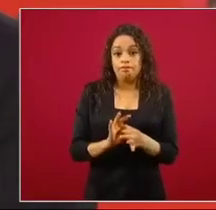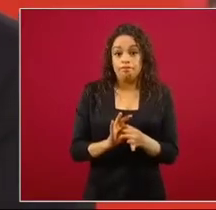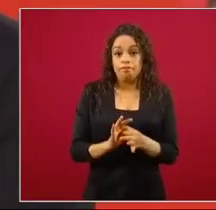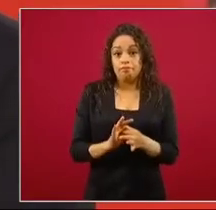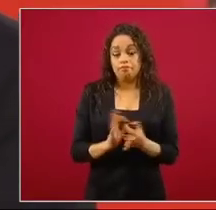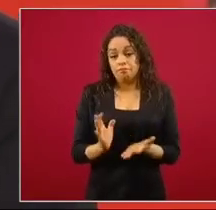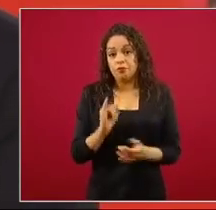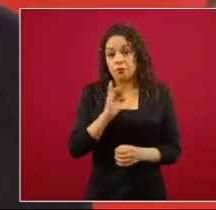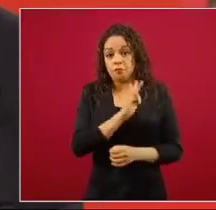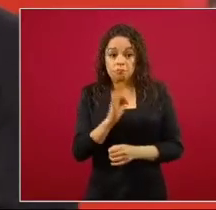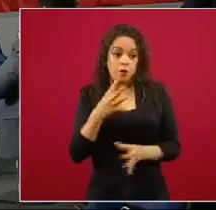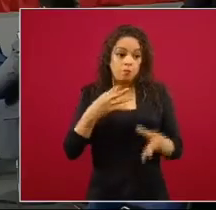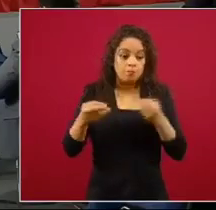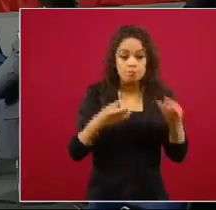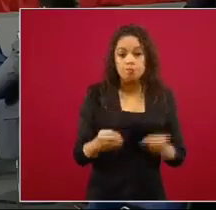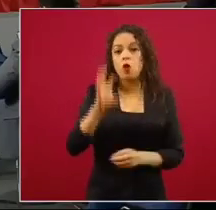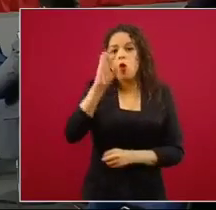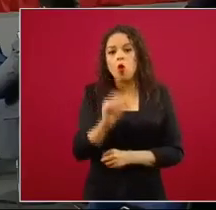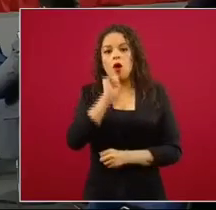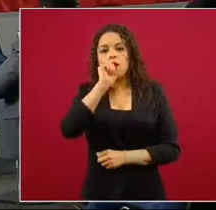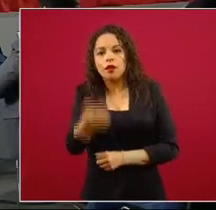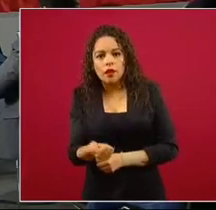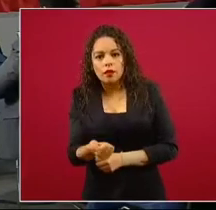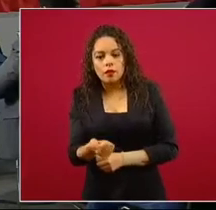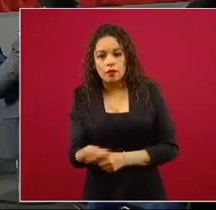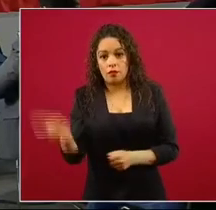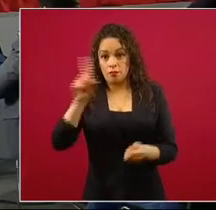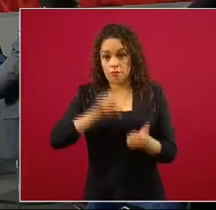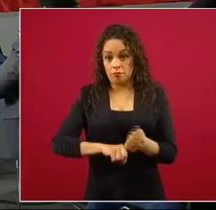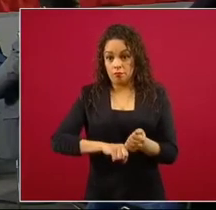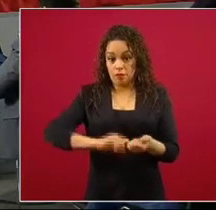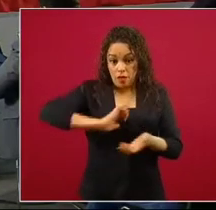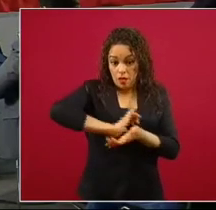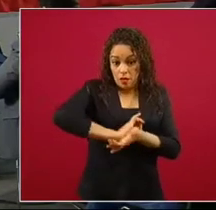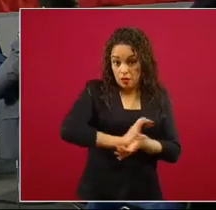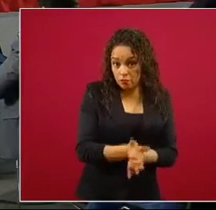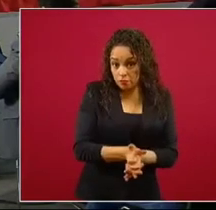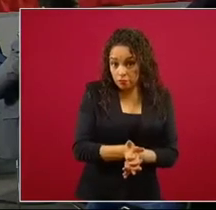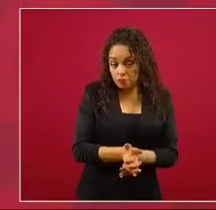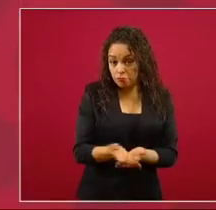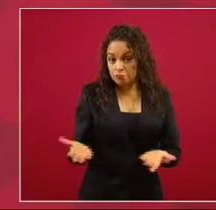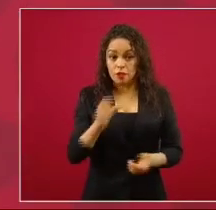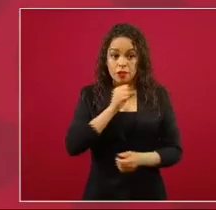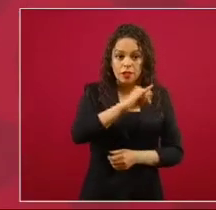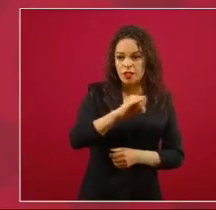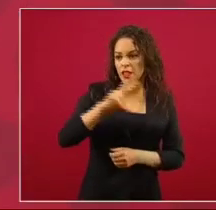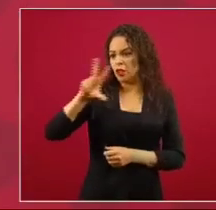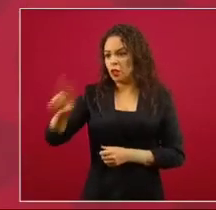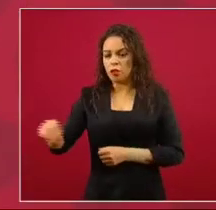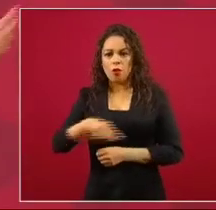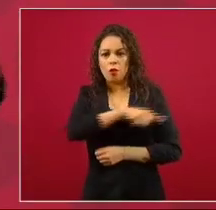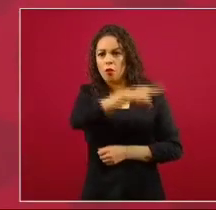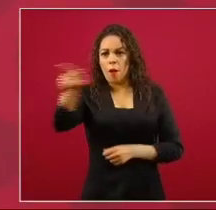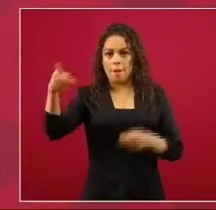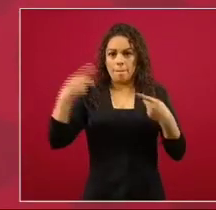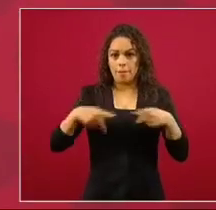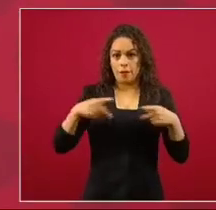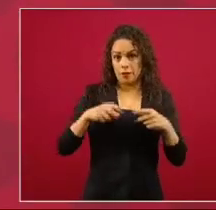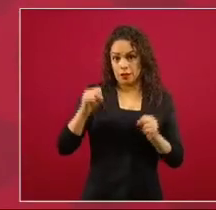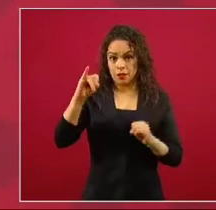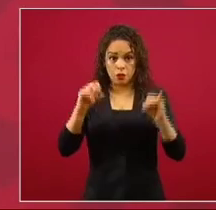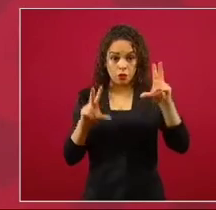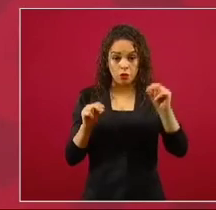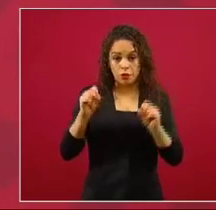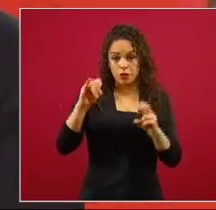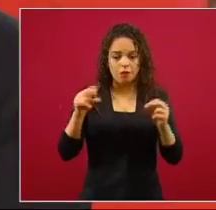estar involucrada en una cadena de contagios. No hay ningún fenómeno de discriminación ni en favor ni en contra de las personas.